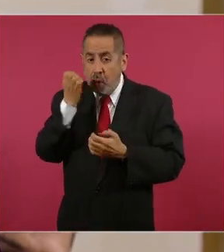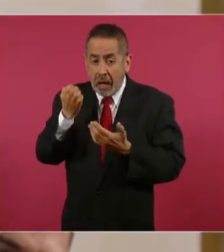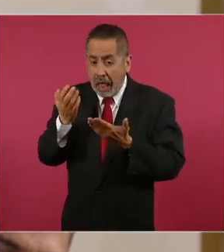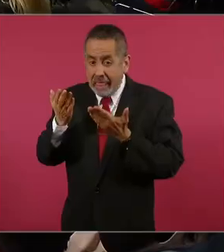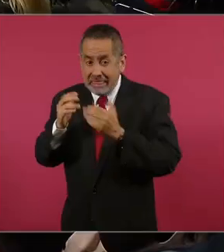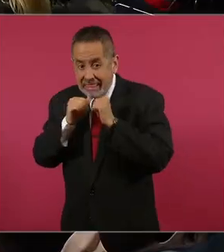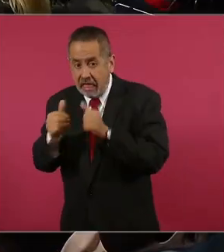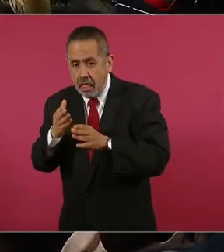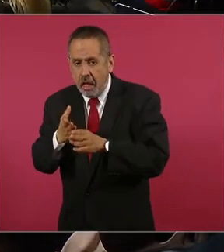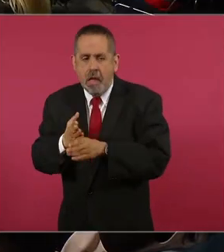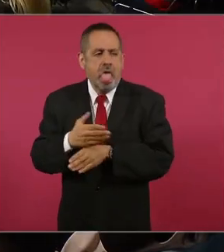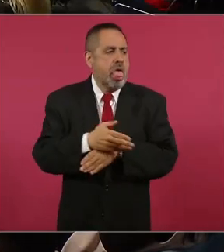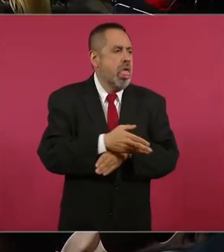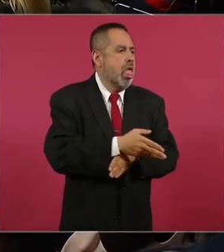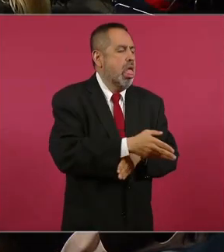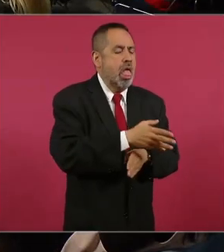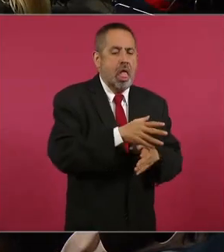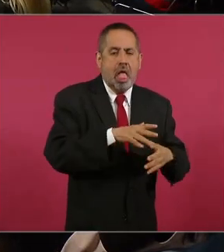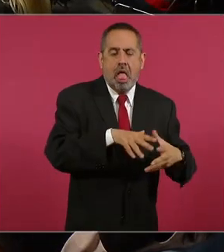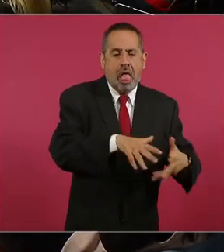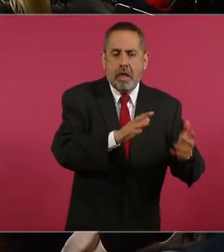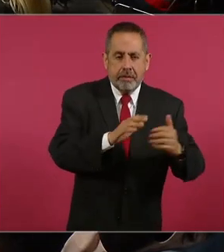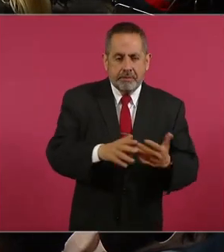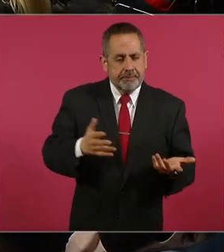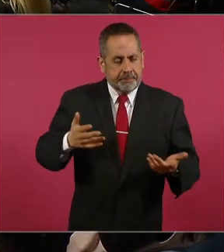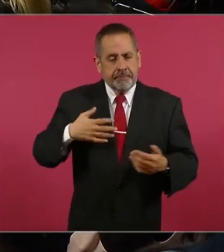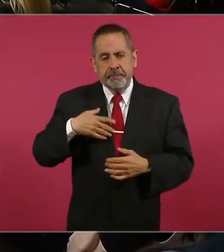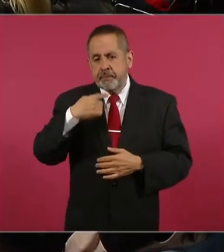Bueno, yo les comentaba a los